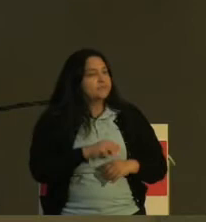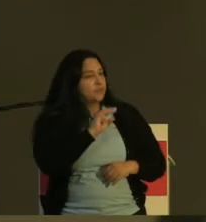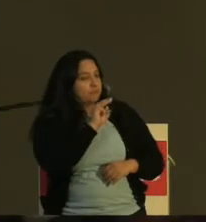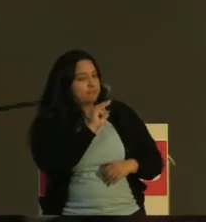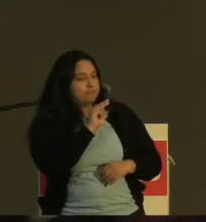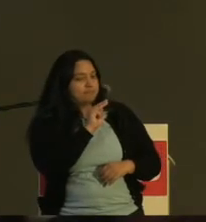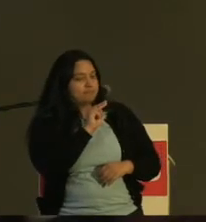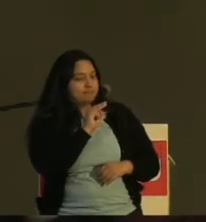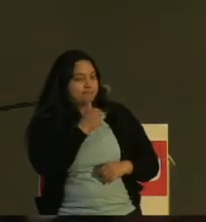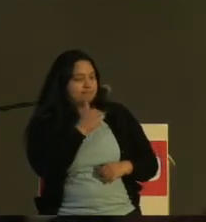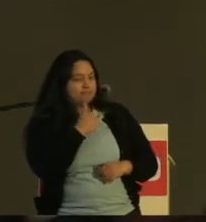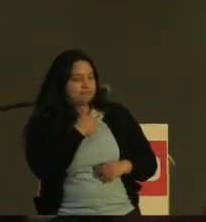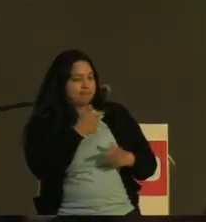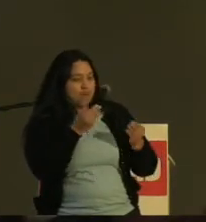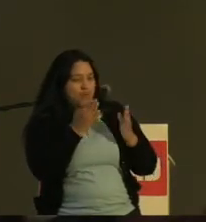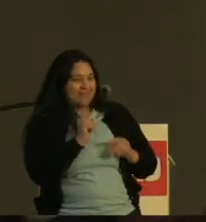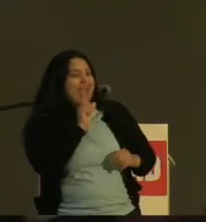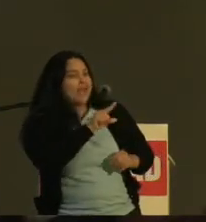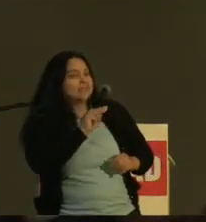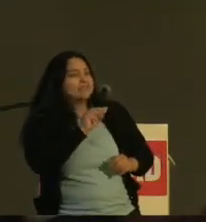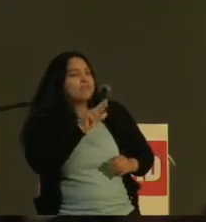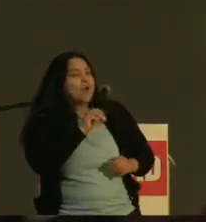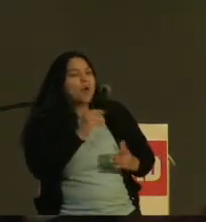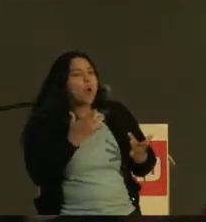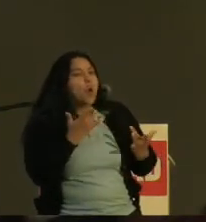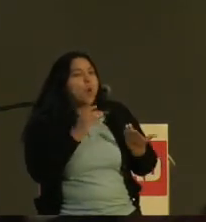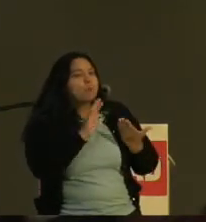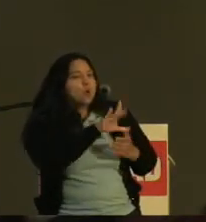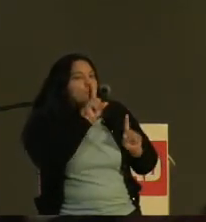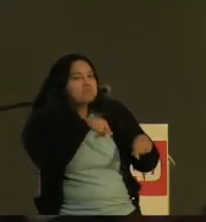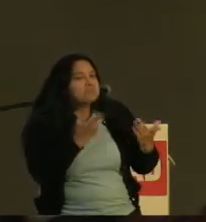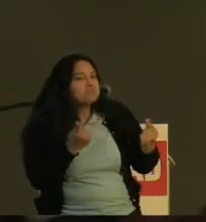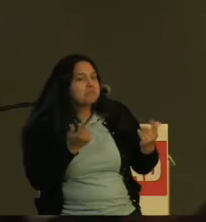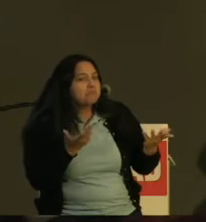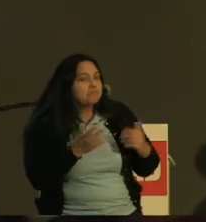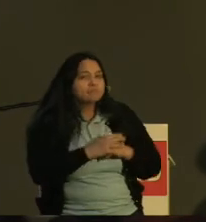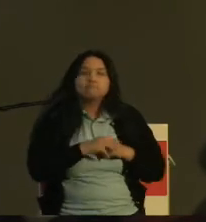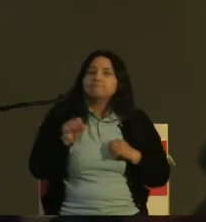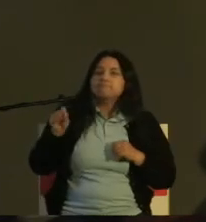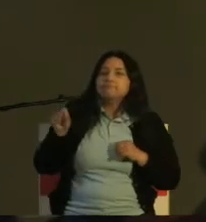you react to this? ¿Cómo te parece a ti? Sí, sí.